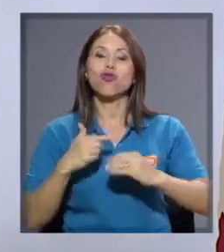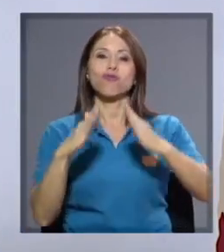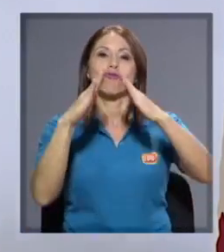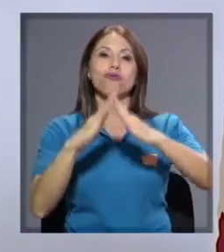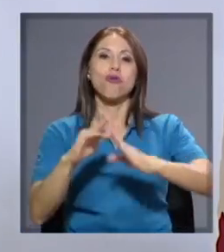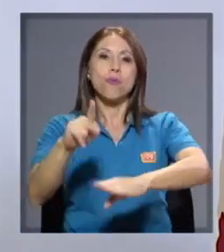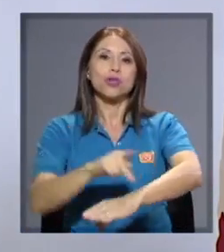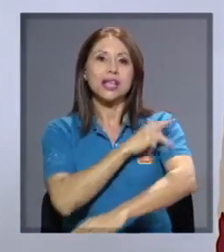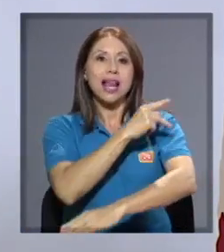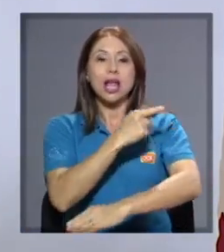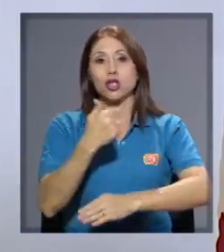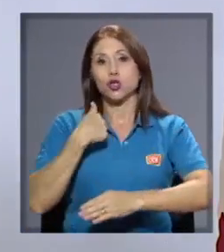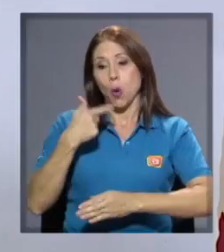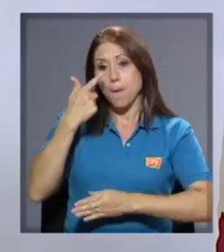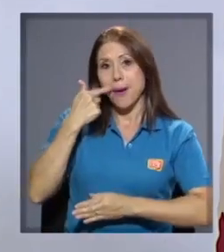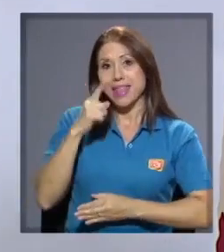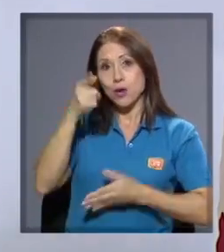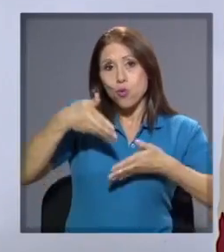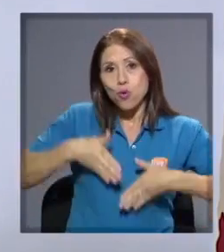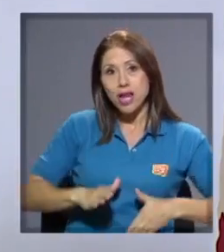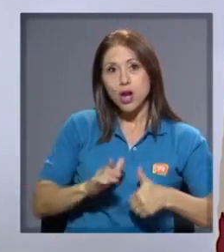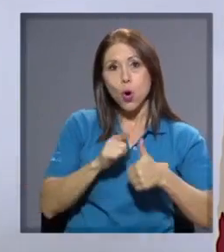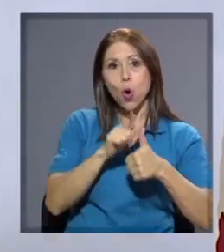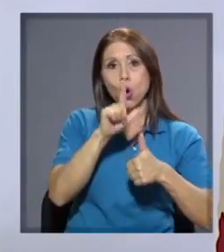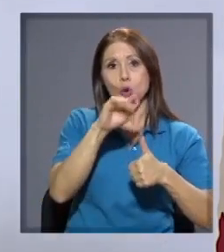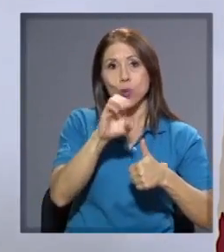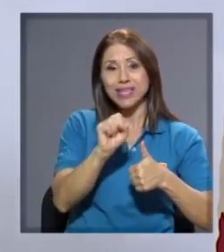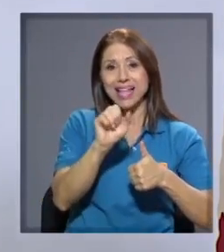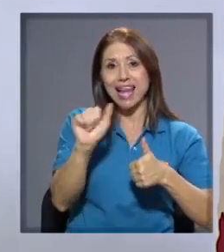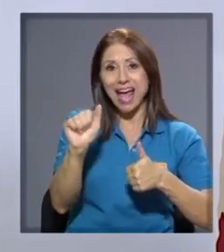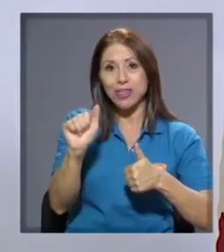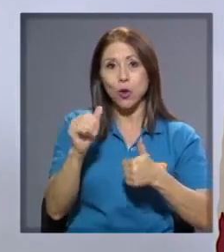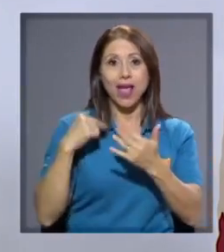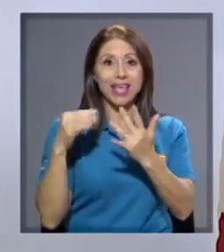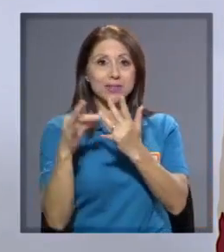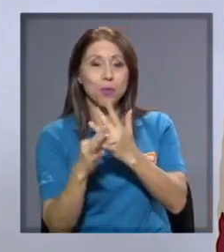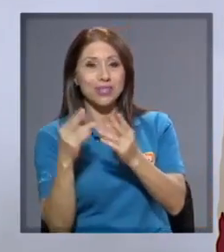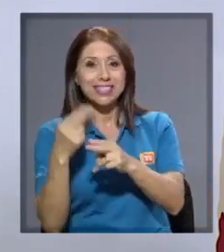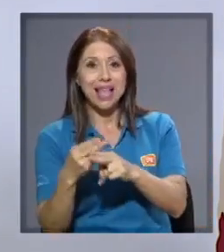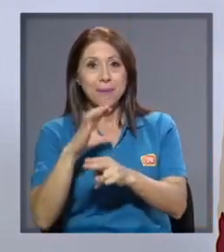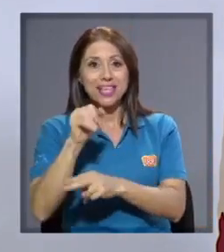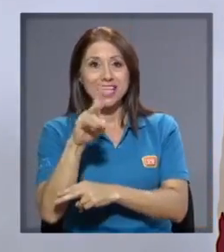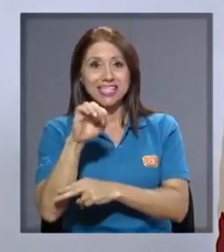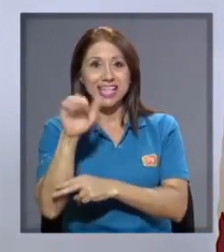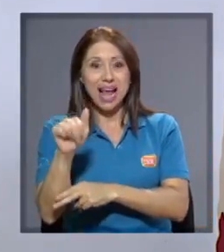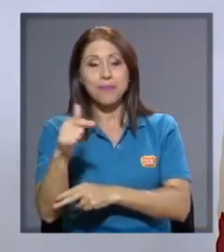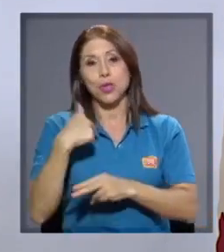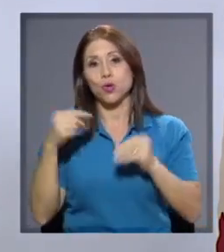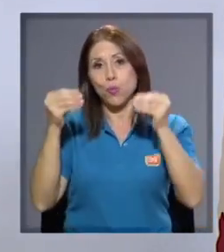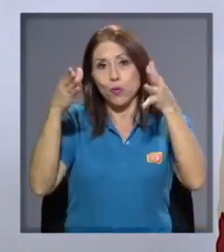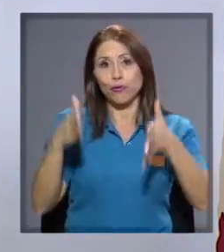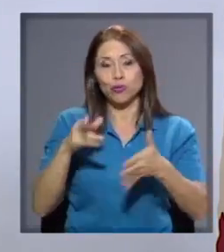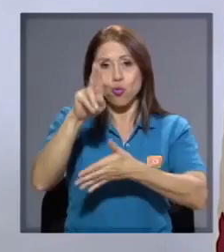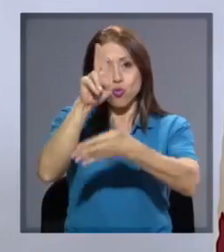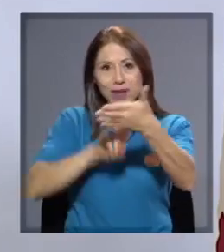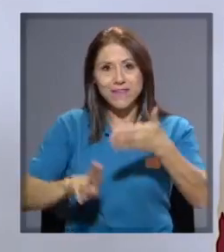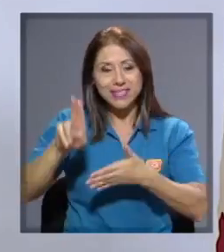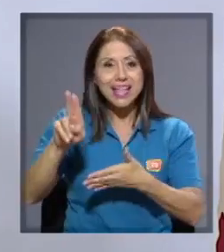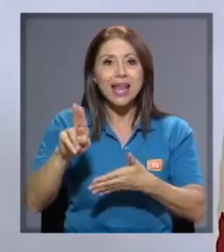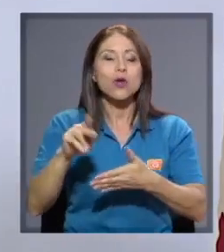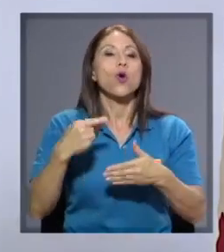soy padre de familia de un hijo que llama luis alejandré tengo una esposa que se llama jessica soy profesor universitario